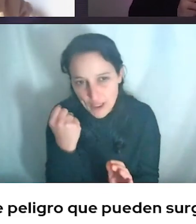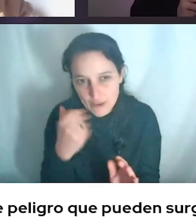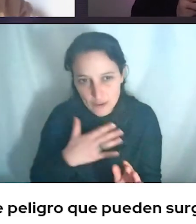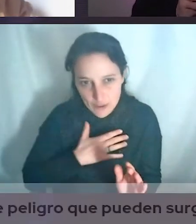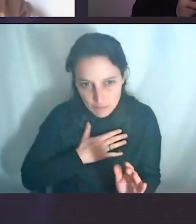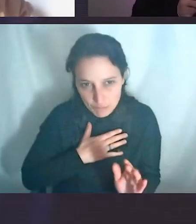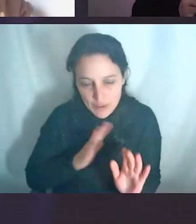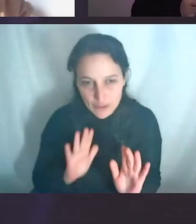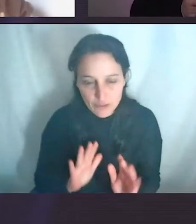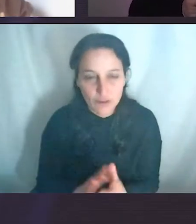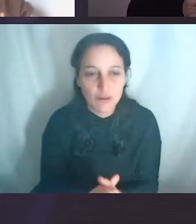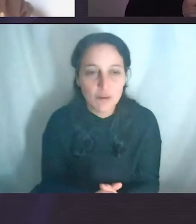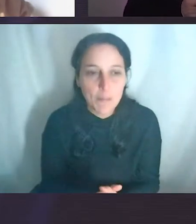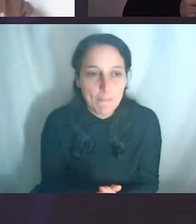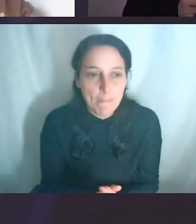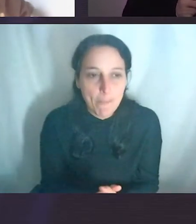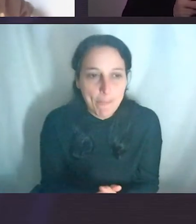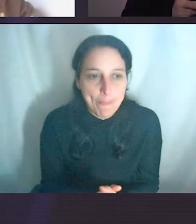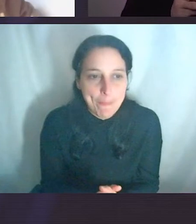Coincido.